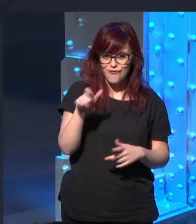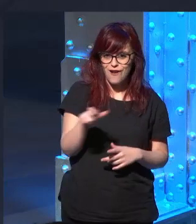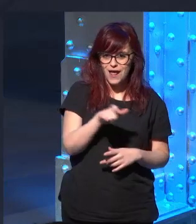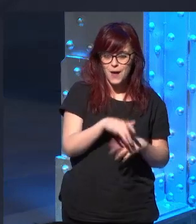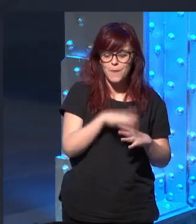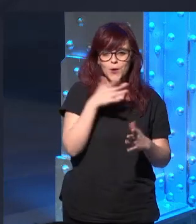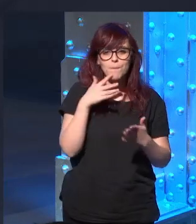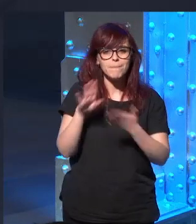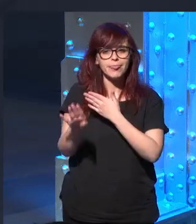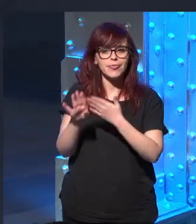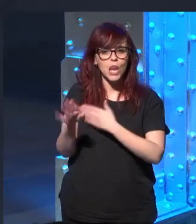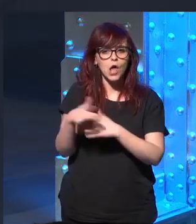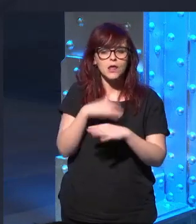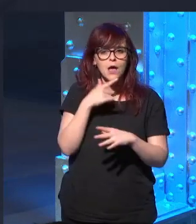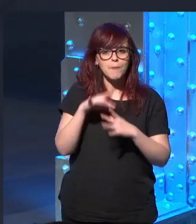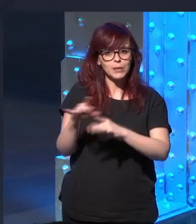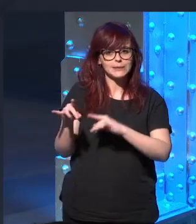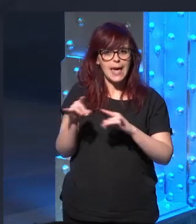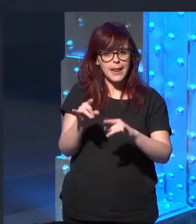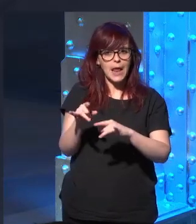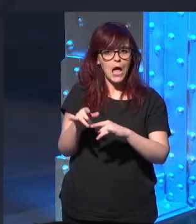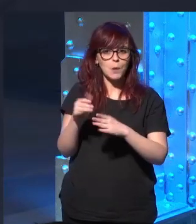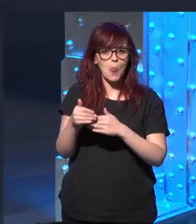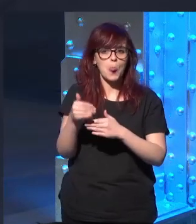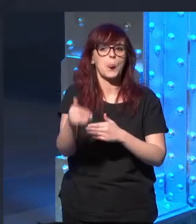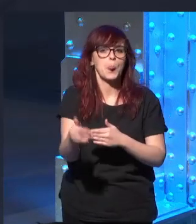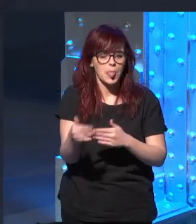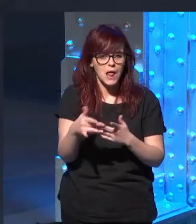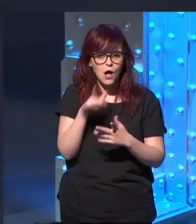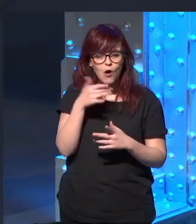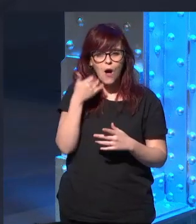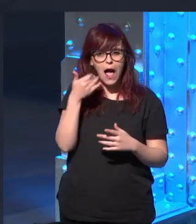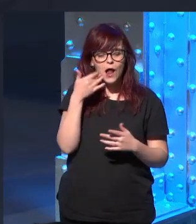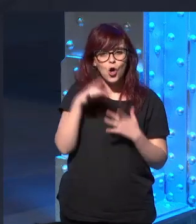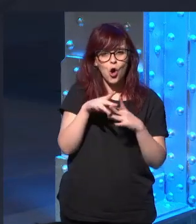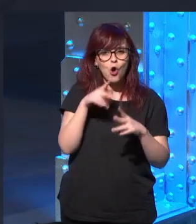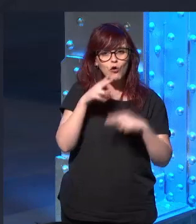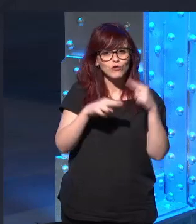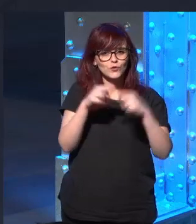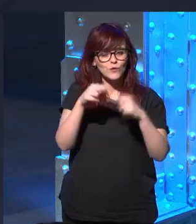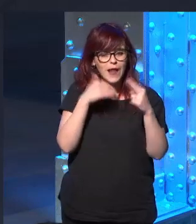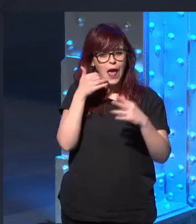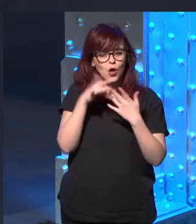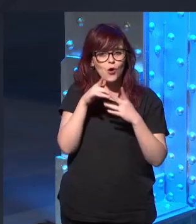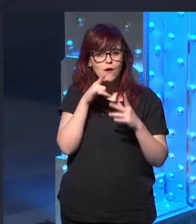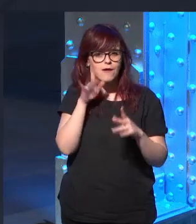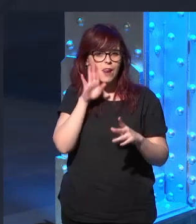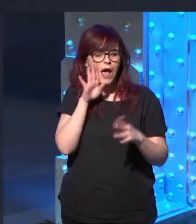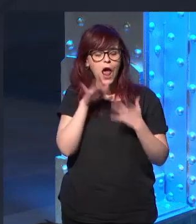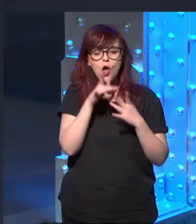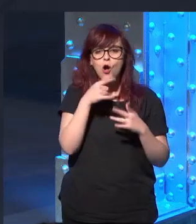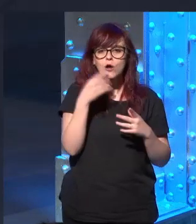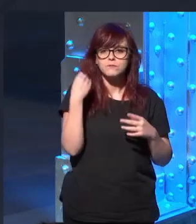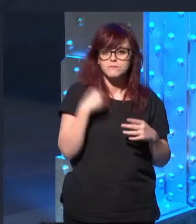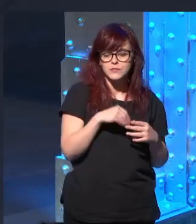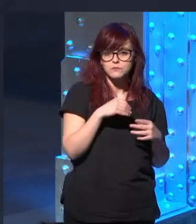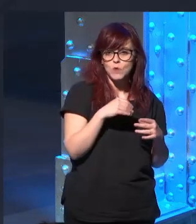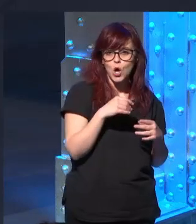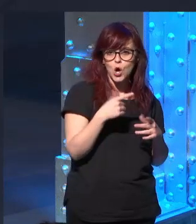un vecino intenta quitarte unas tierras para construir una urbanización ilegal, por ejemplo, o cuando tu socio quiere hacer negocio con la empresa que